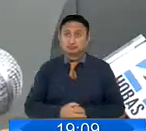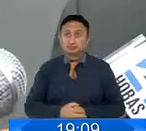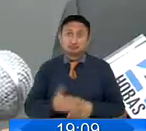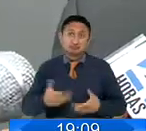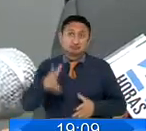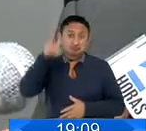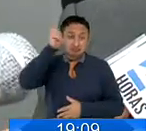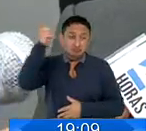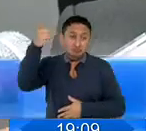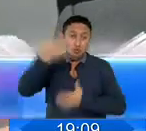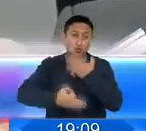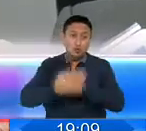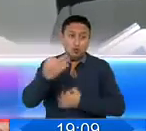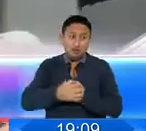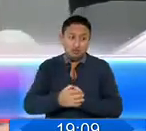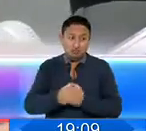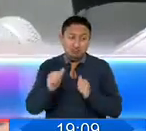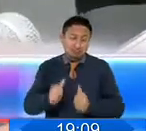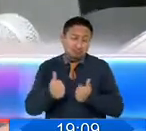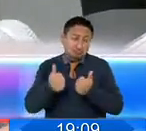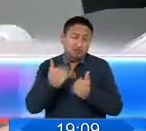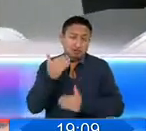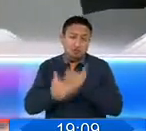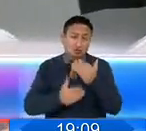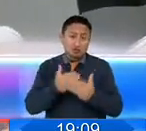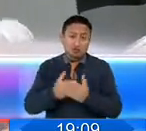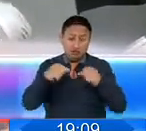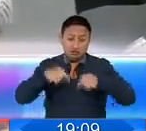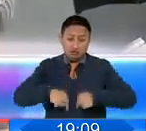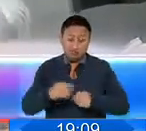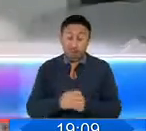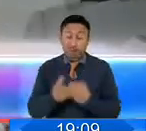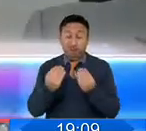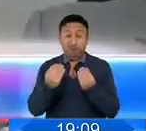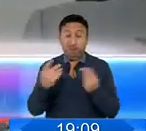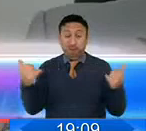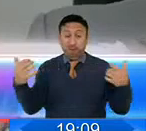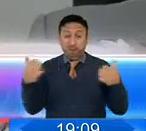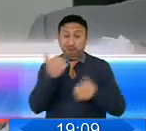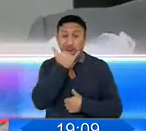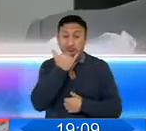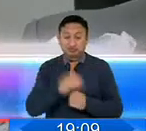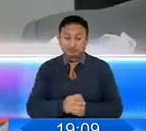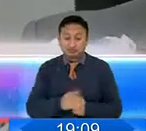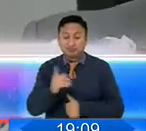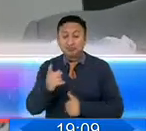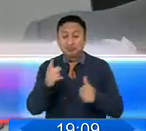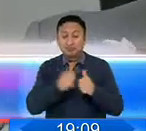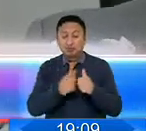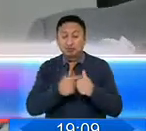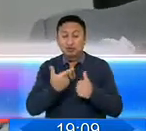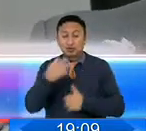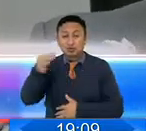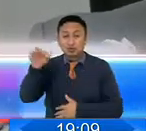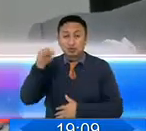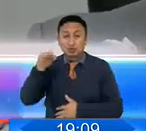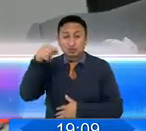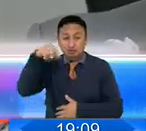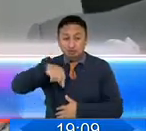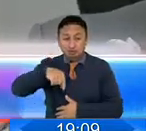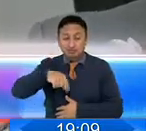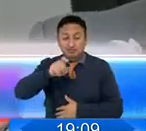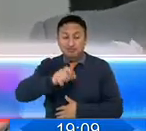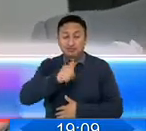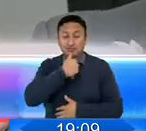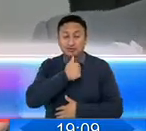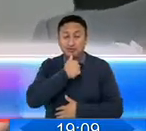juez está actuando de forma coherente este proceso está plagado de nulidades empezando por la filtración de los documentos de un caso reservado a los